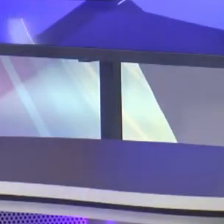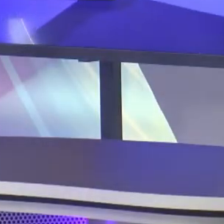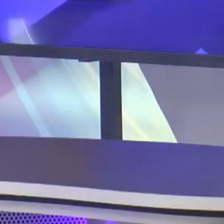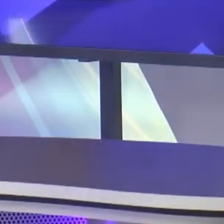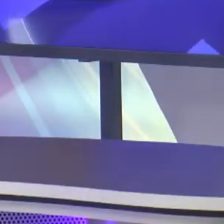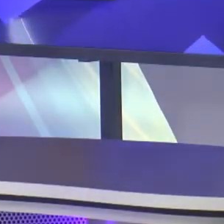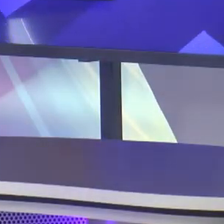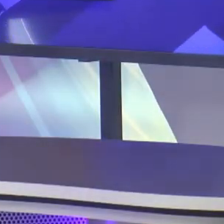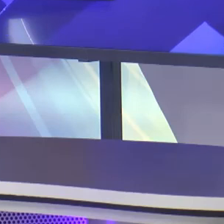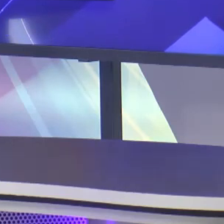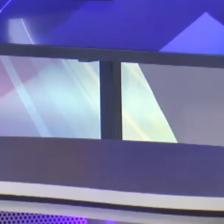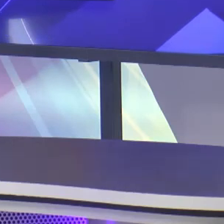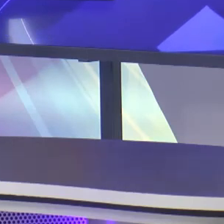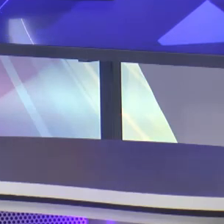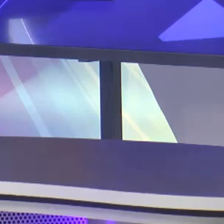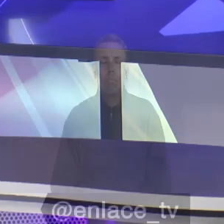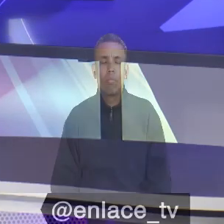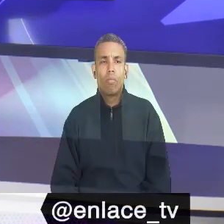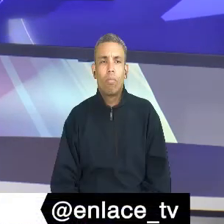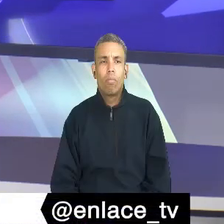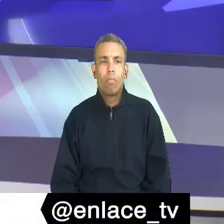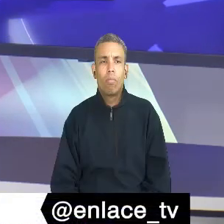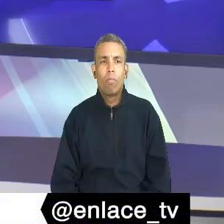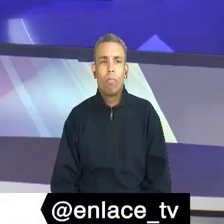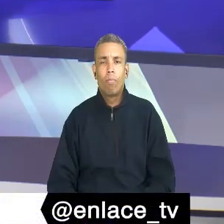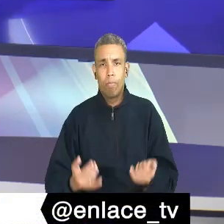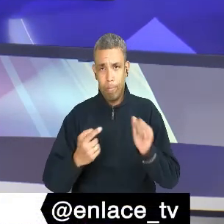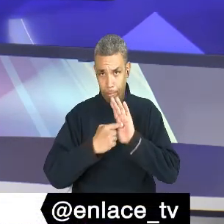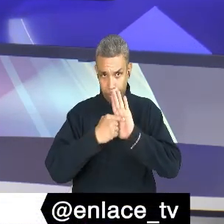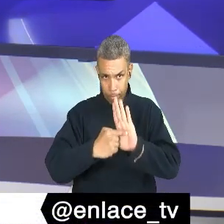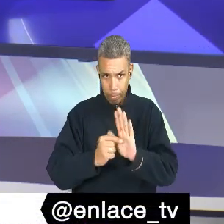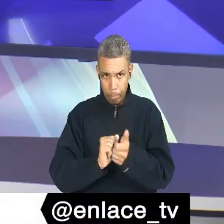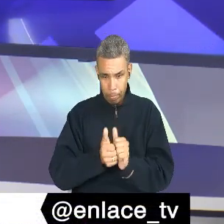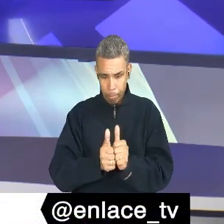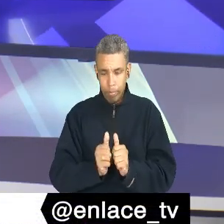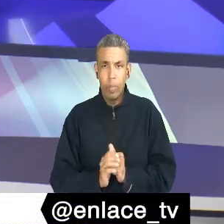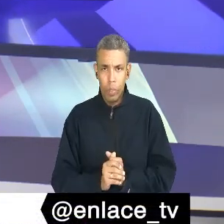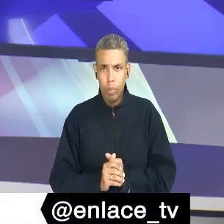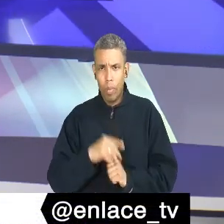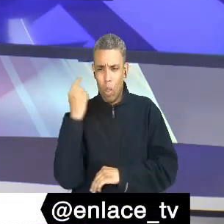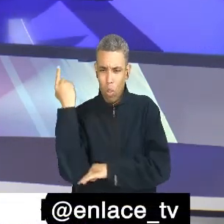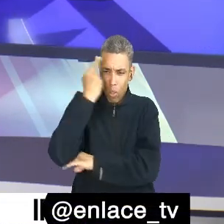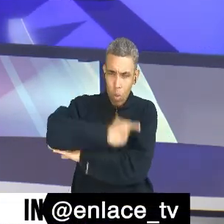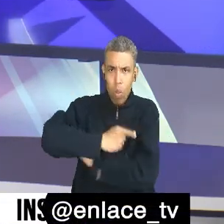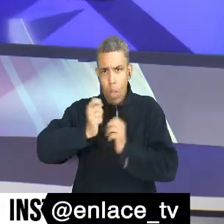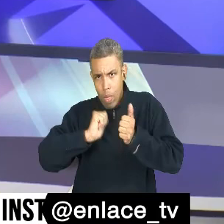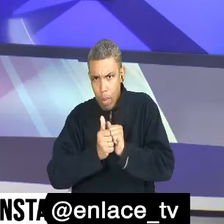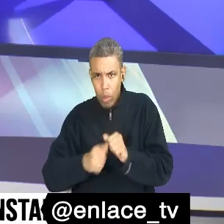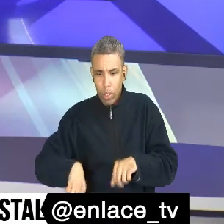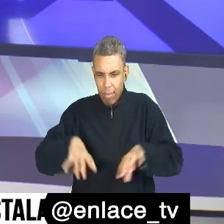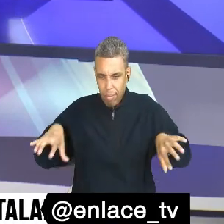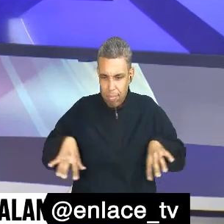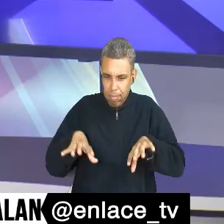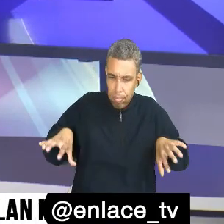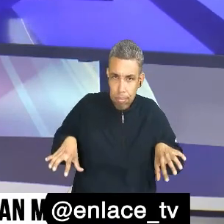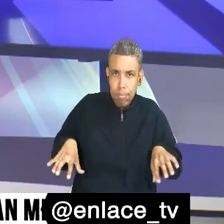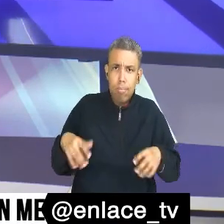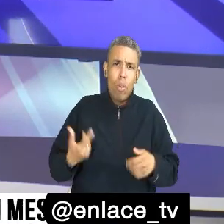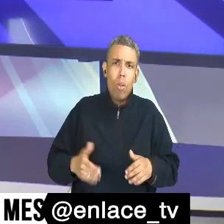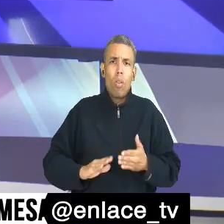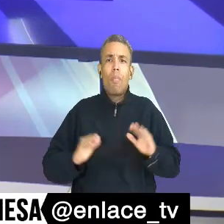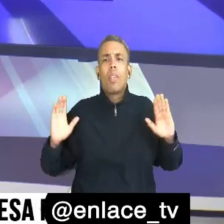Pasamos a la información deportiva. Toda una jornada llena de adrenalina, competencias y de mucha diversión vivieron los asistentes y